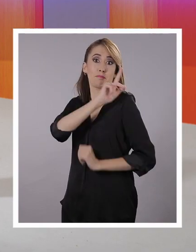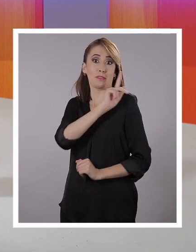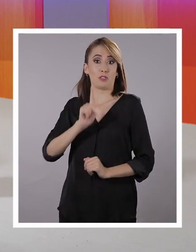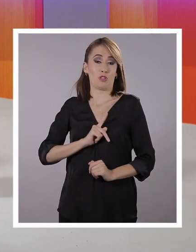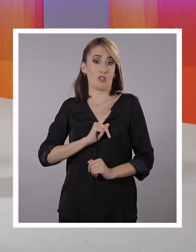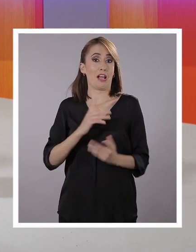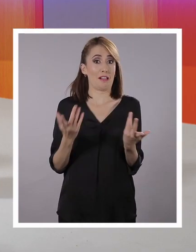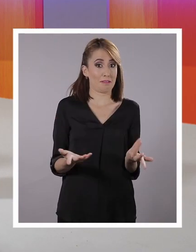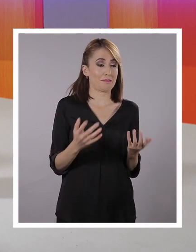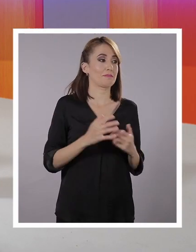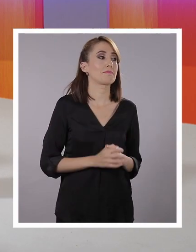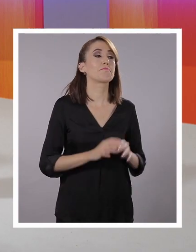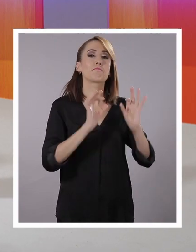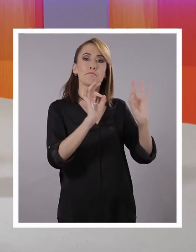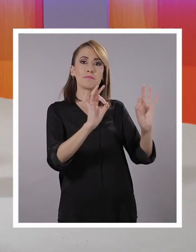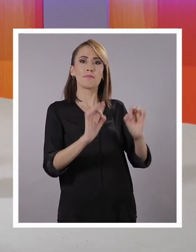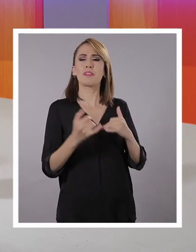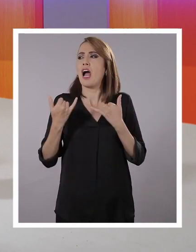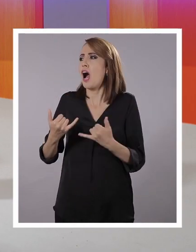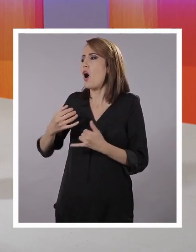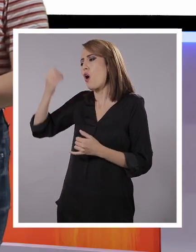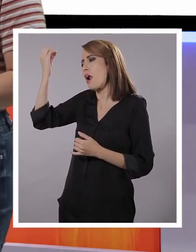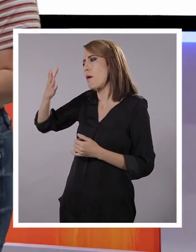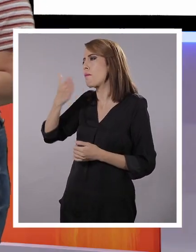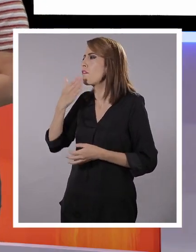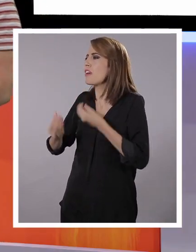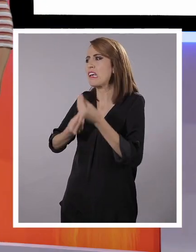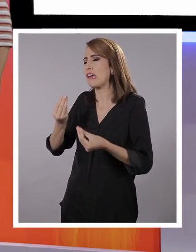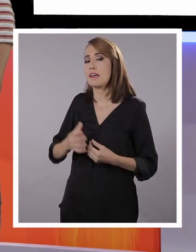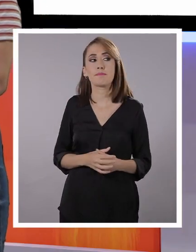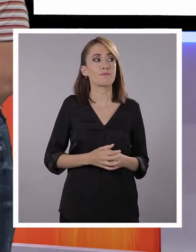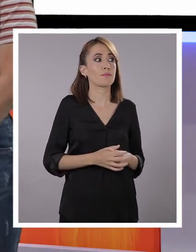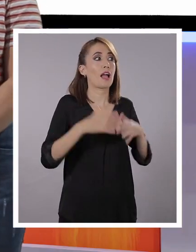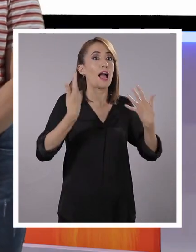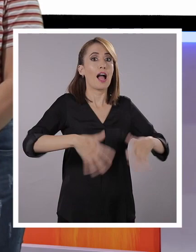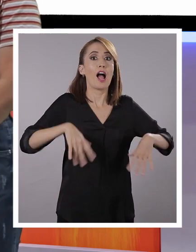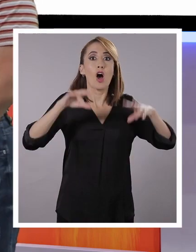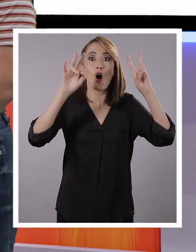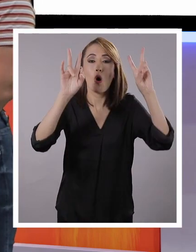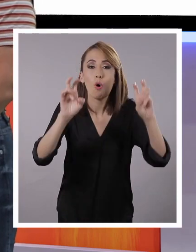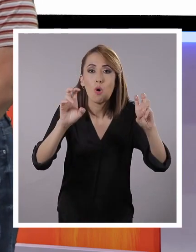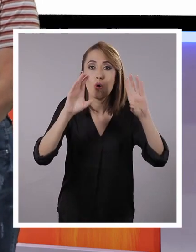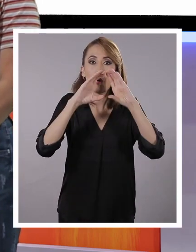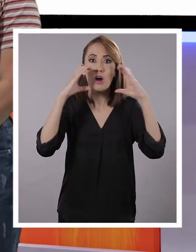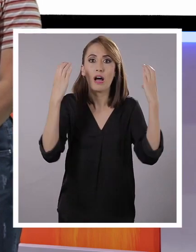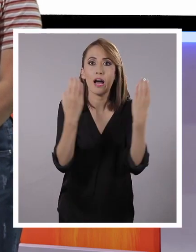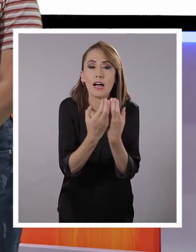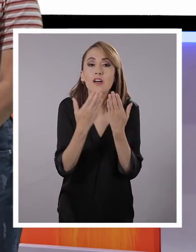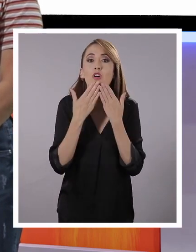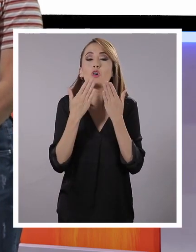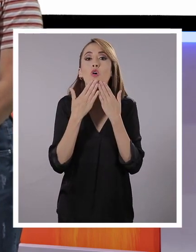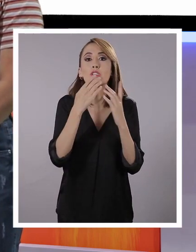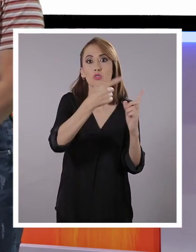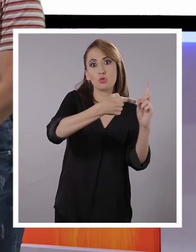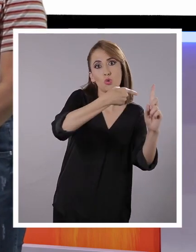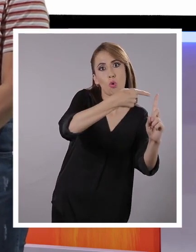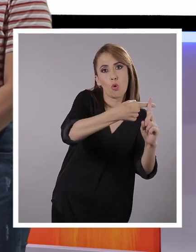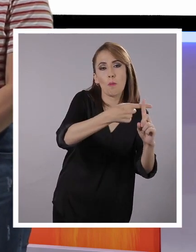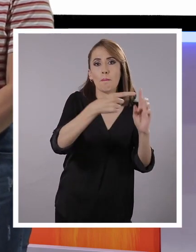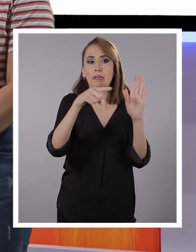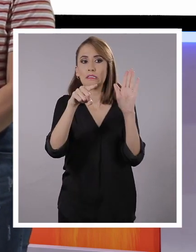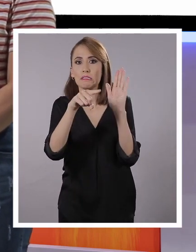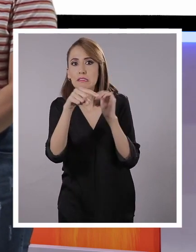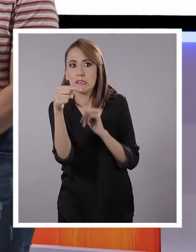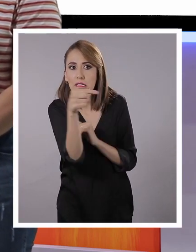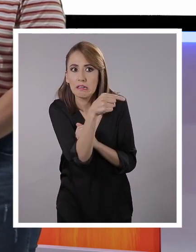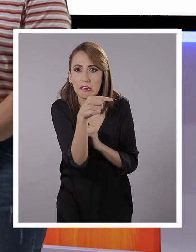fantástico. Profe, ¿qué vamos a ver en la clase de hoy? Hoy vamos a hablar acerca de las sucesiones. Y no, no estamos